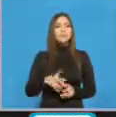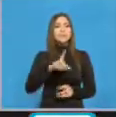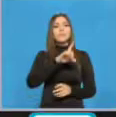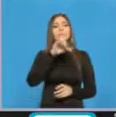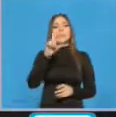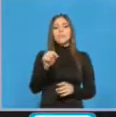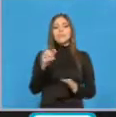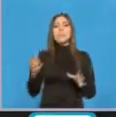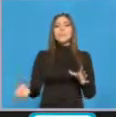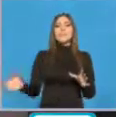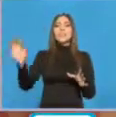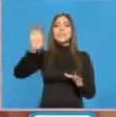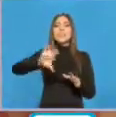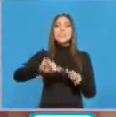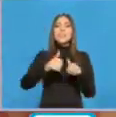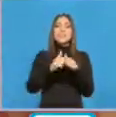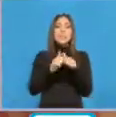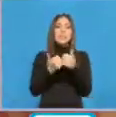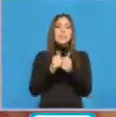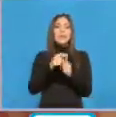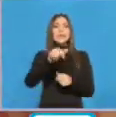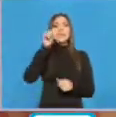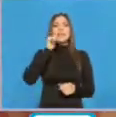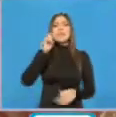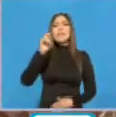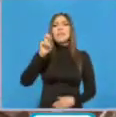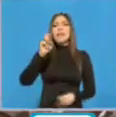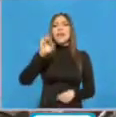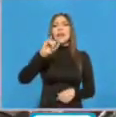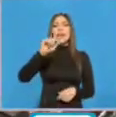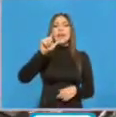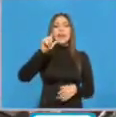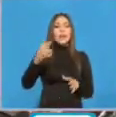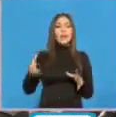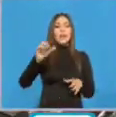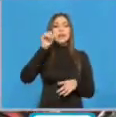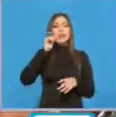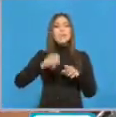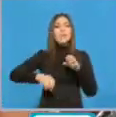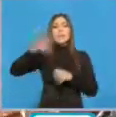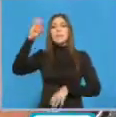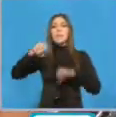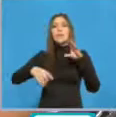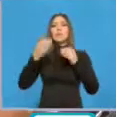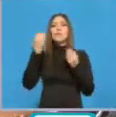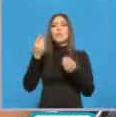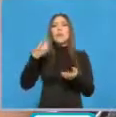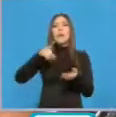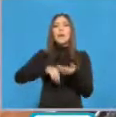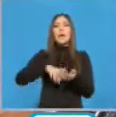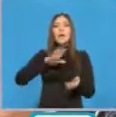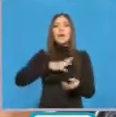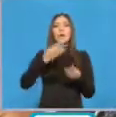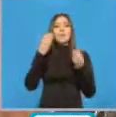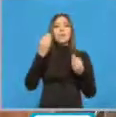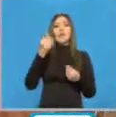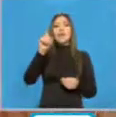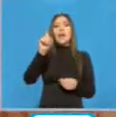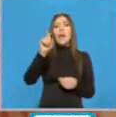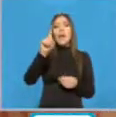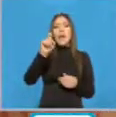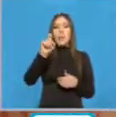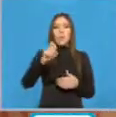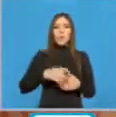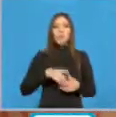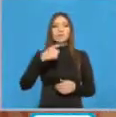Anda el perejil, bueno, oigan. sí. El perejil ¿Qué siempre pasó? brinca, ¿verdad? Es como algo... Contiene mucha agua. Sí, ¿verdad? Sí. Kike ya te brincó hasta allá. Pero